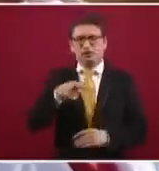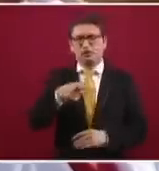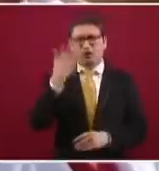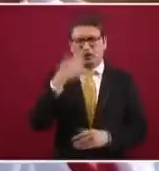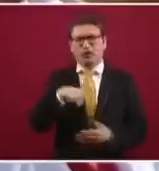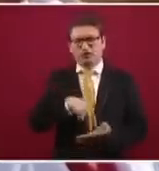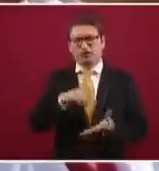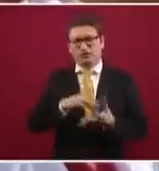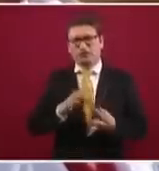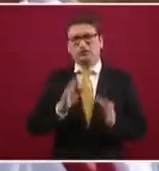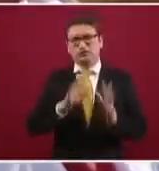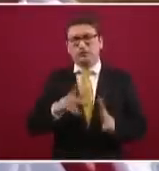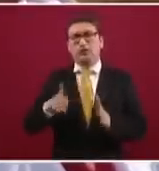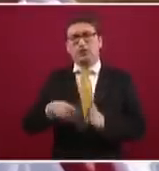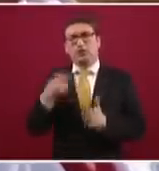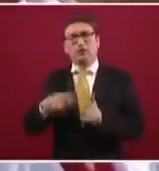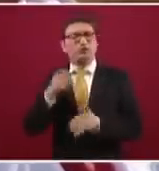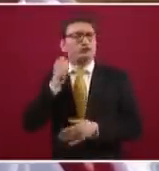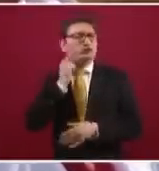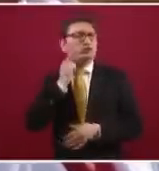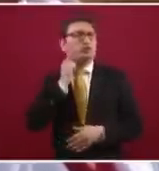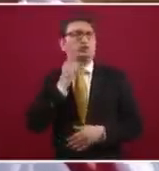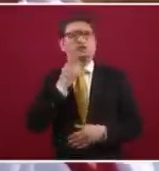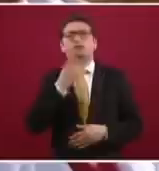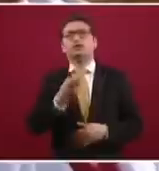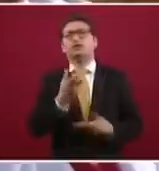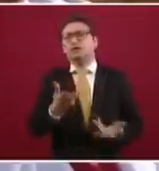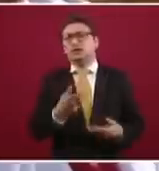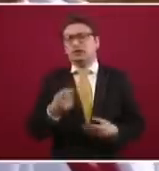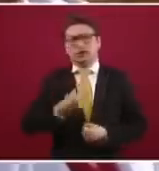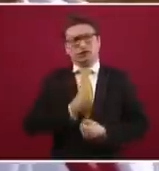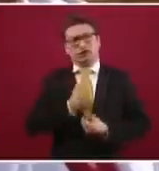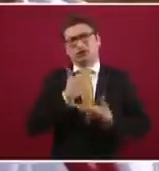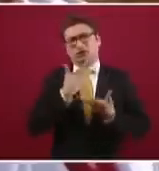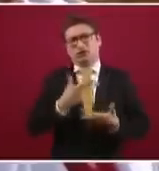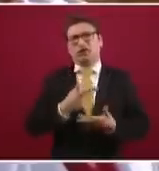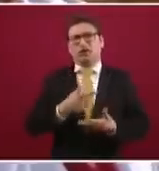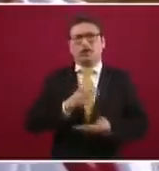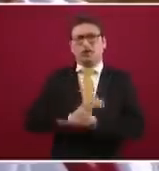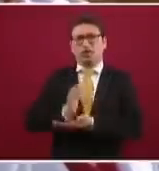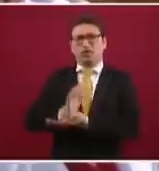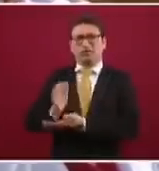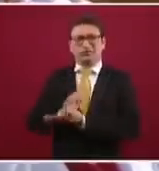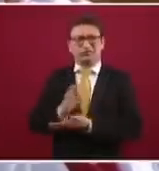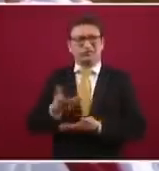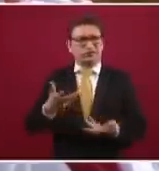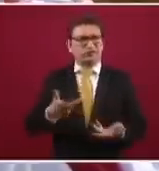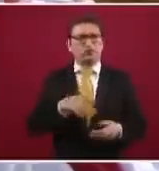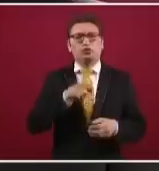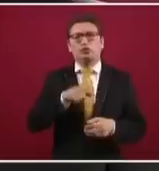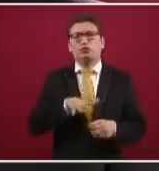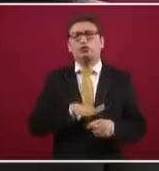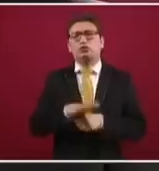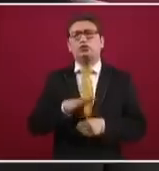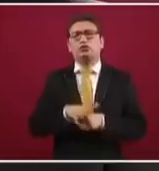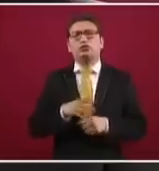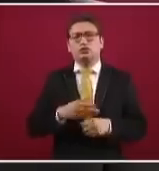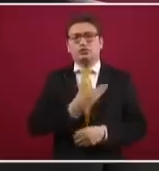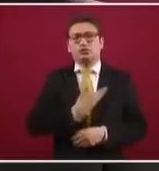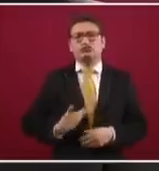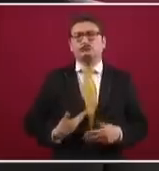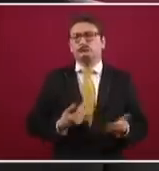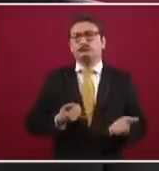ante la reiterada insistencia de senadores sobre estas expresiones misóginas, ¿cuál va a ser la decisión que tomará el